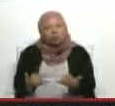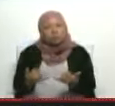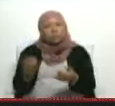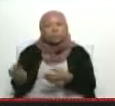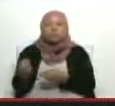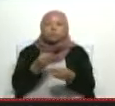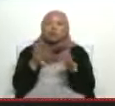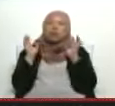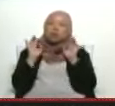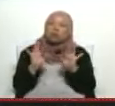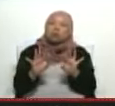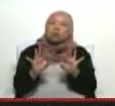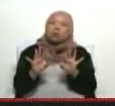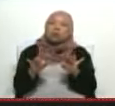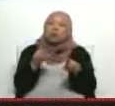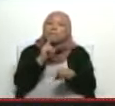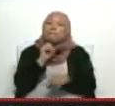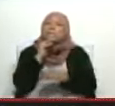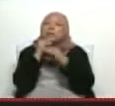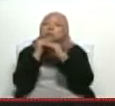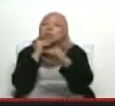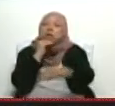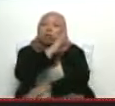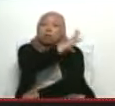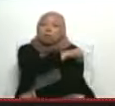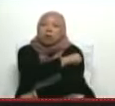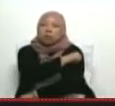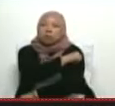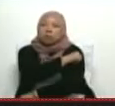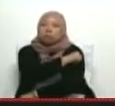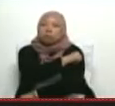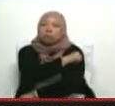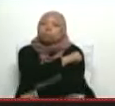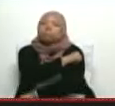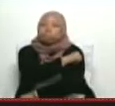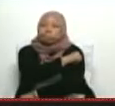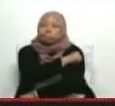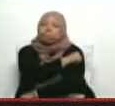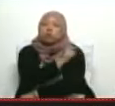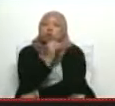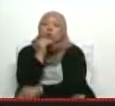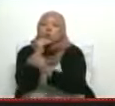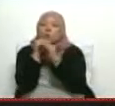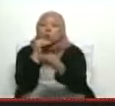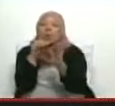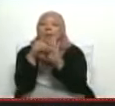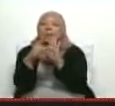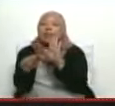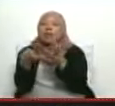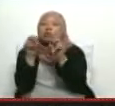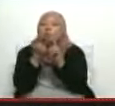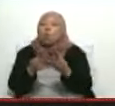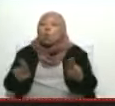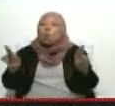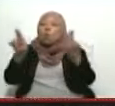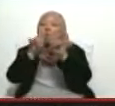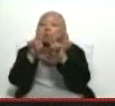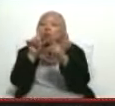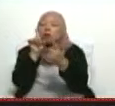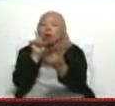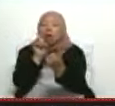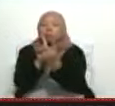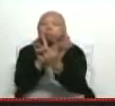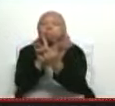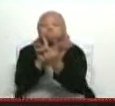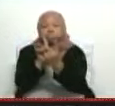masa, pero de Palestina no dicen nada. Ese Comité de Defensa de Derechos Humanos de la ONU, al cual nosotros le vimos las caras,